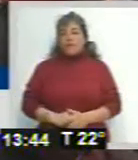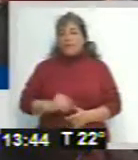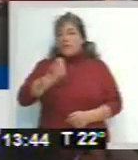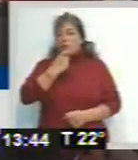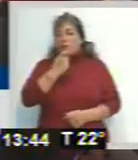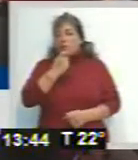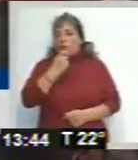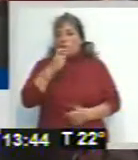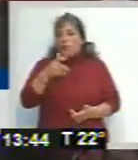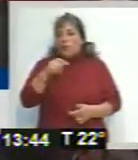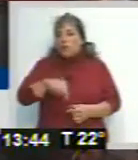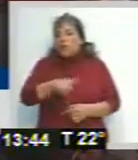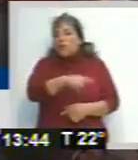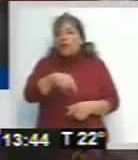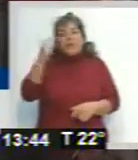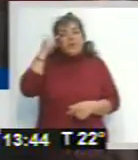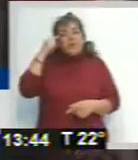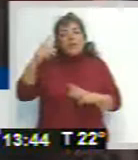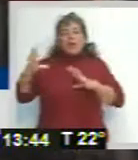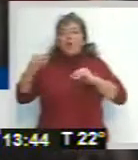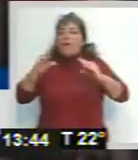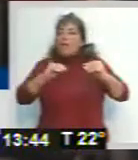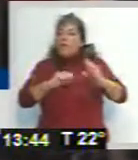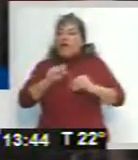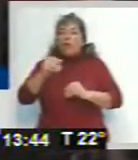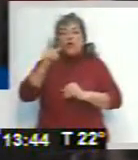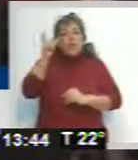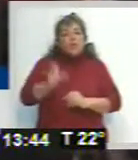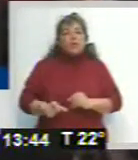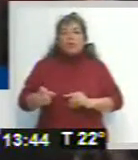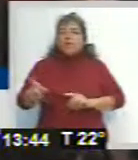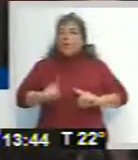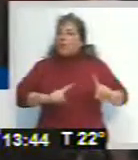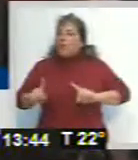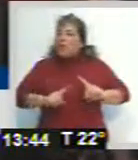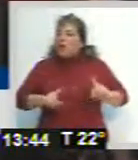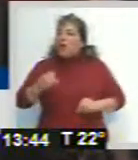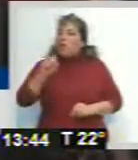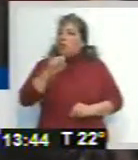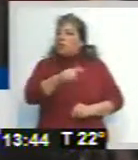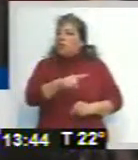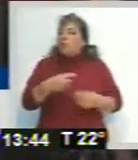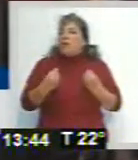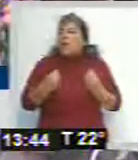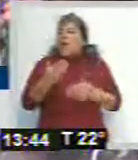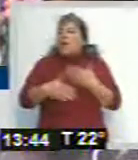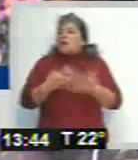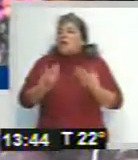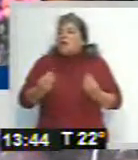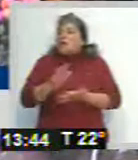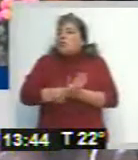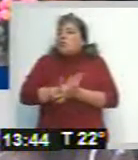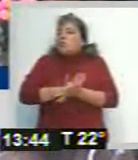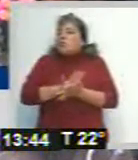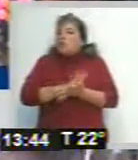ejemplo, ¿tienen pensado dialogar con la persona que los representa, con su vocero, para ver qué es lo que puede hacer y qué solución pueden encontrar